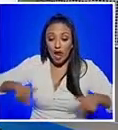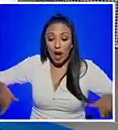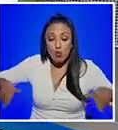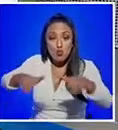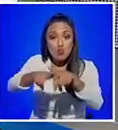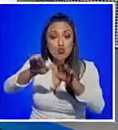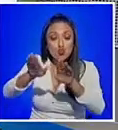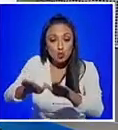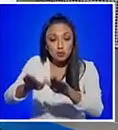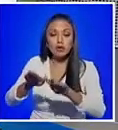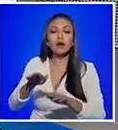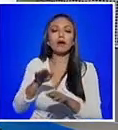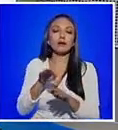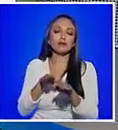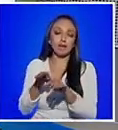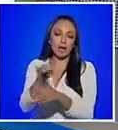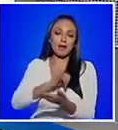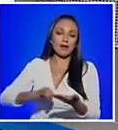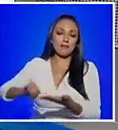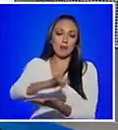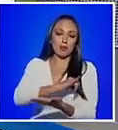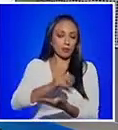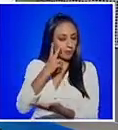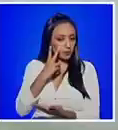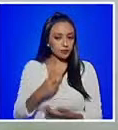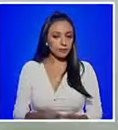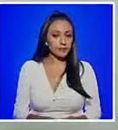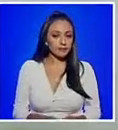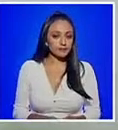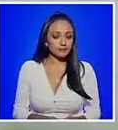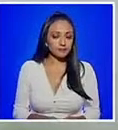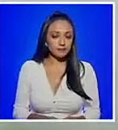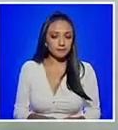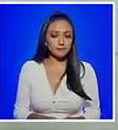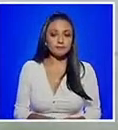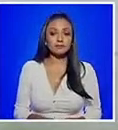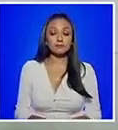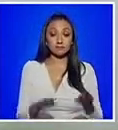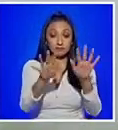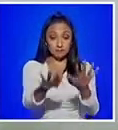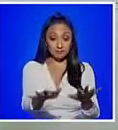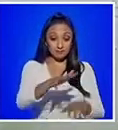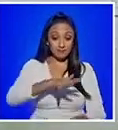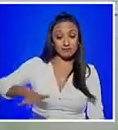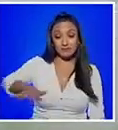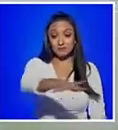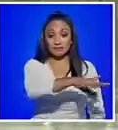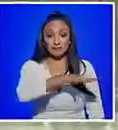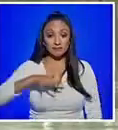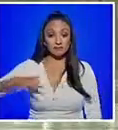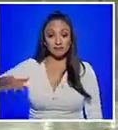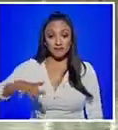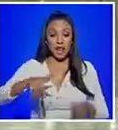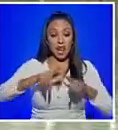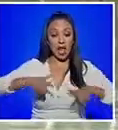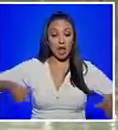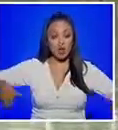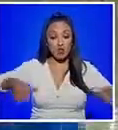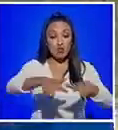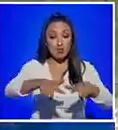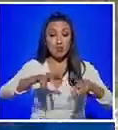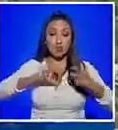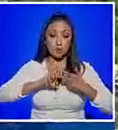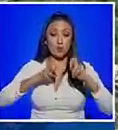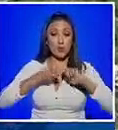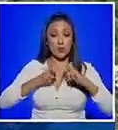Yaguarcocha en la provincia de Imbabura. Vamos a ver. Aunque la laguna de Yaguarcocha en Ibarra ha venido sufriendo un